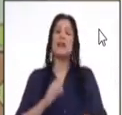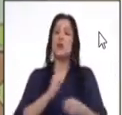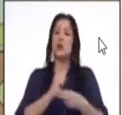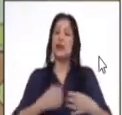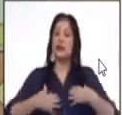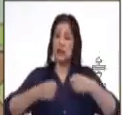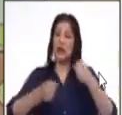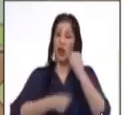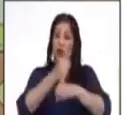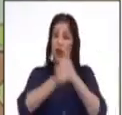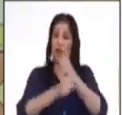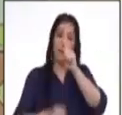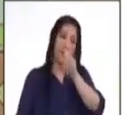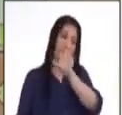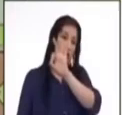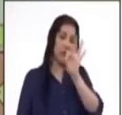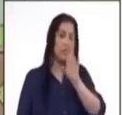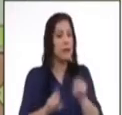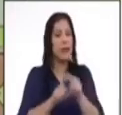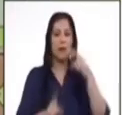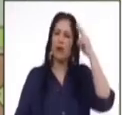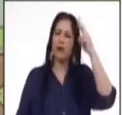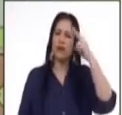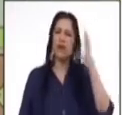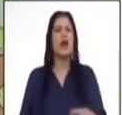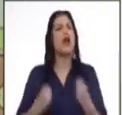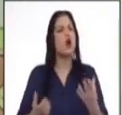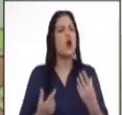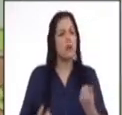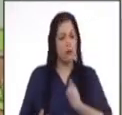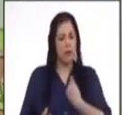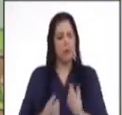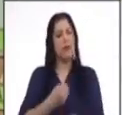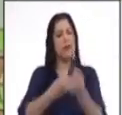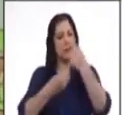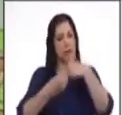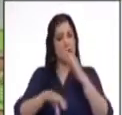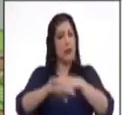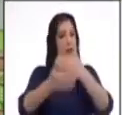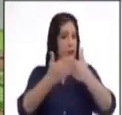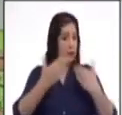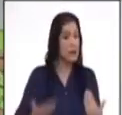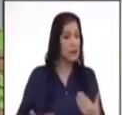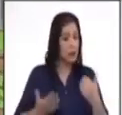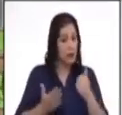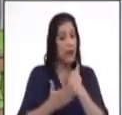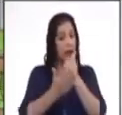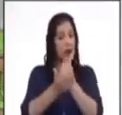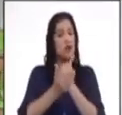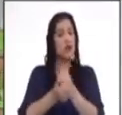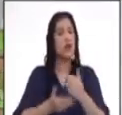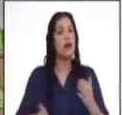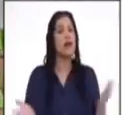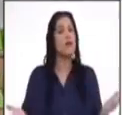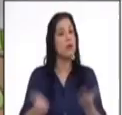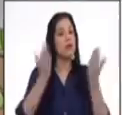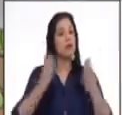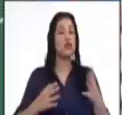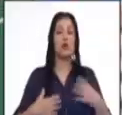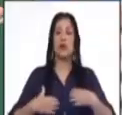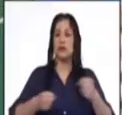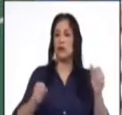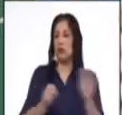año 1990 y hemos reflexionado sobre cómo nuestra participación en la prevención contribuye a la promoción de una salud